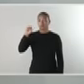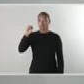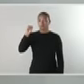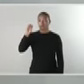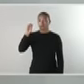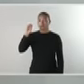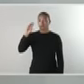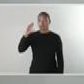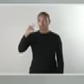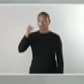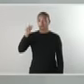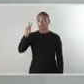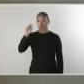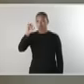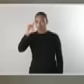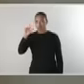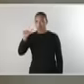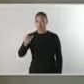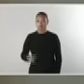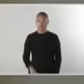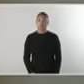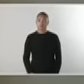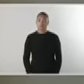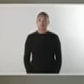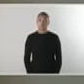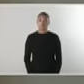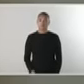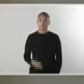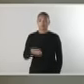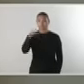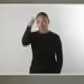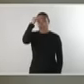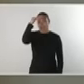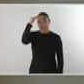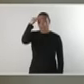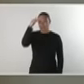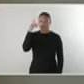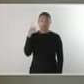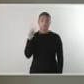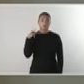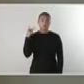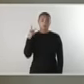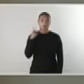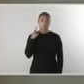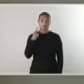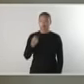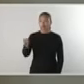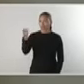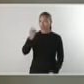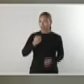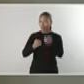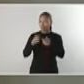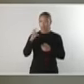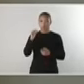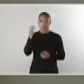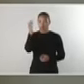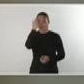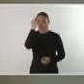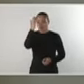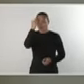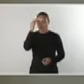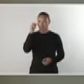adelante candidato estos señores de los partidos que los compre que no los conoce miren